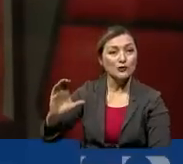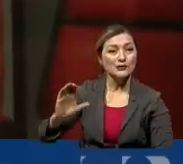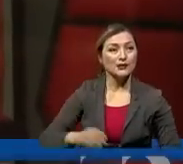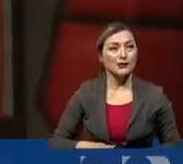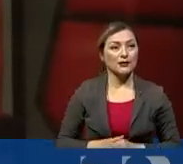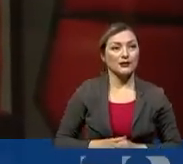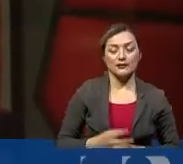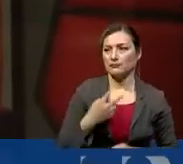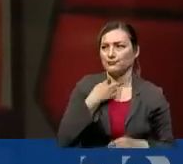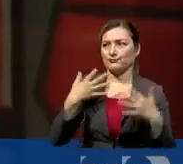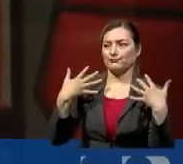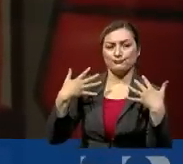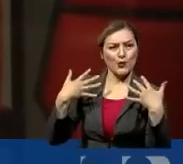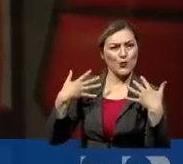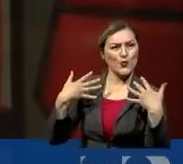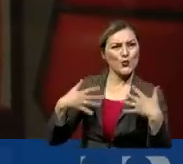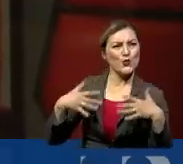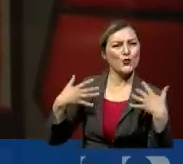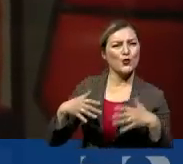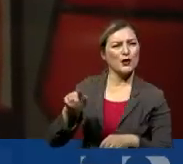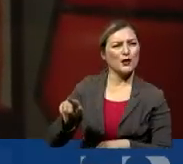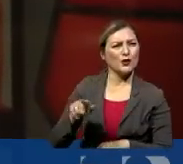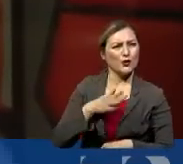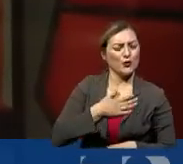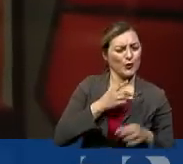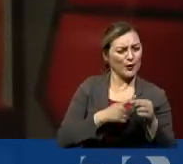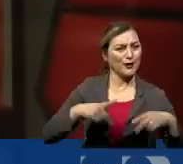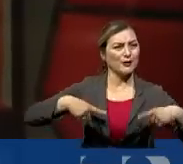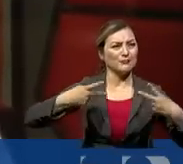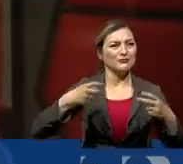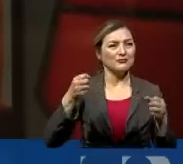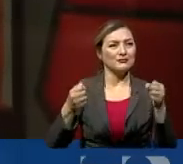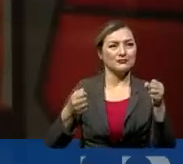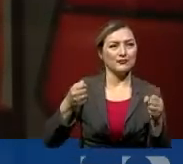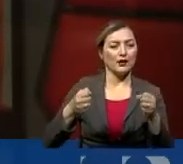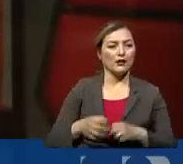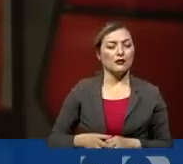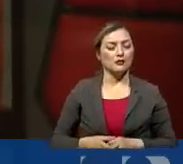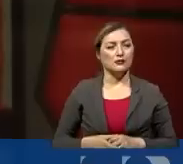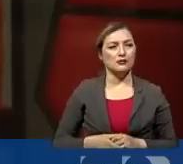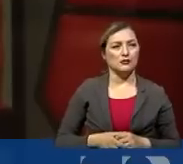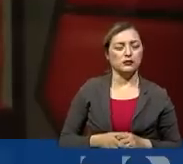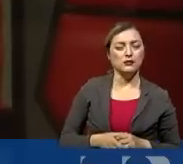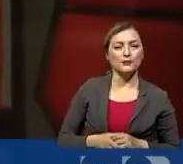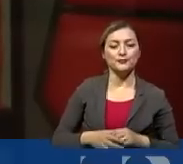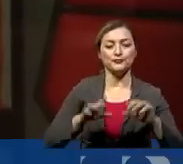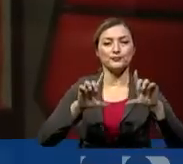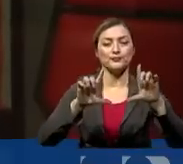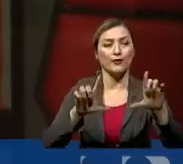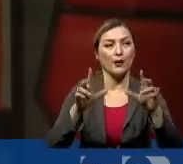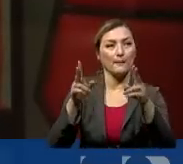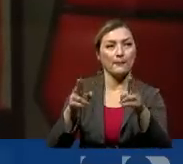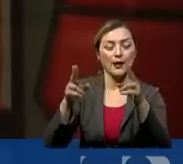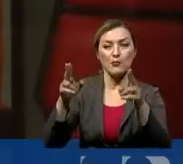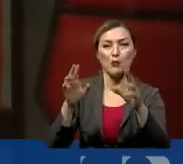poco de susto porque en verdad nosotros estábamos aquí en Quito y el carro de hecho que está con la placa clonada es muy parecido al nuestro.